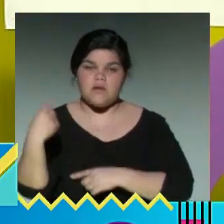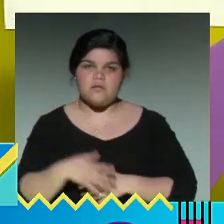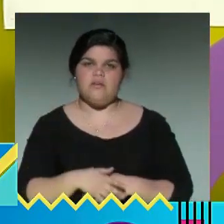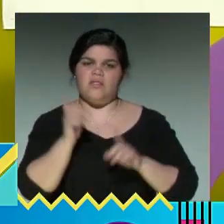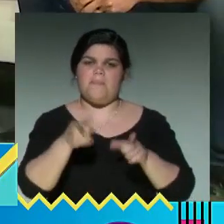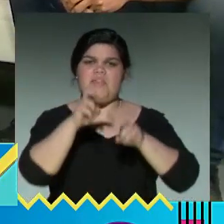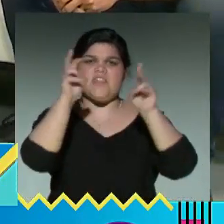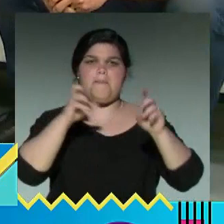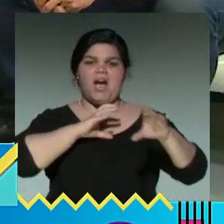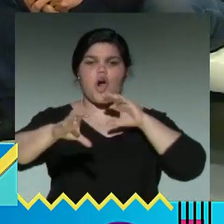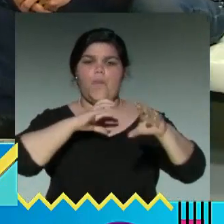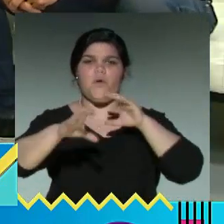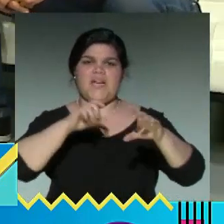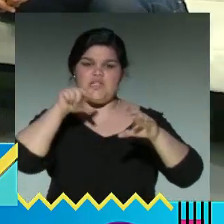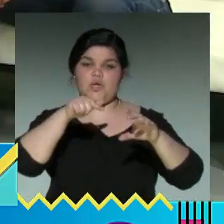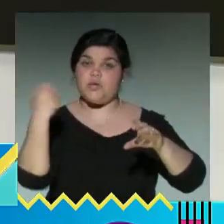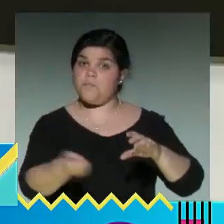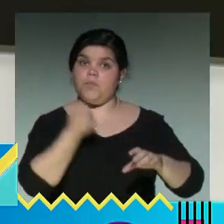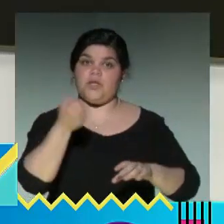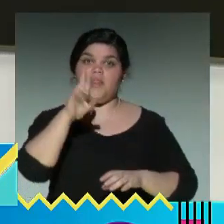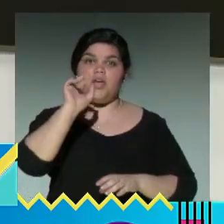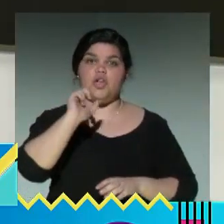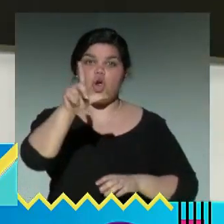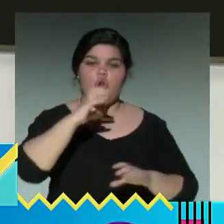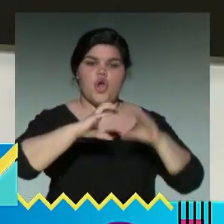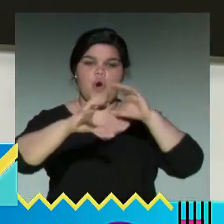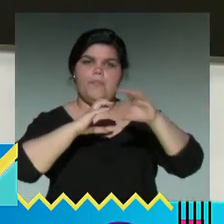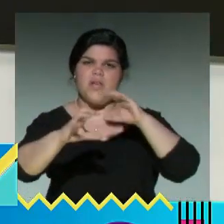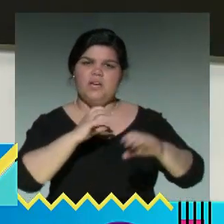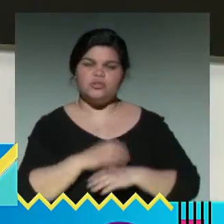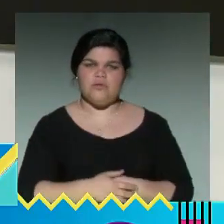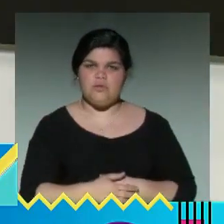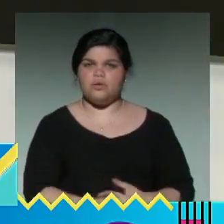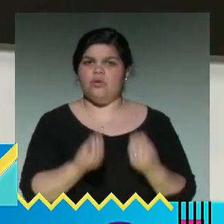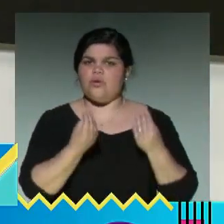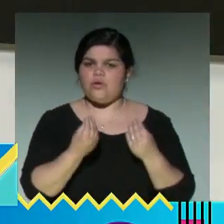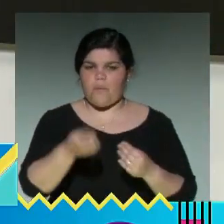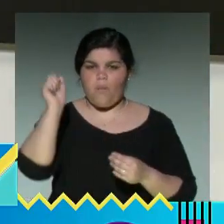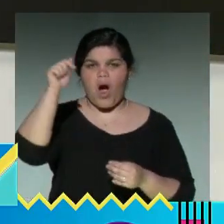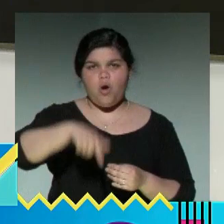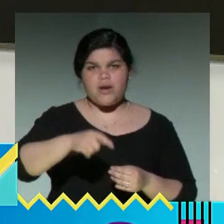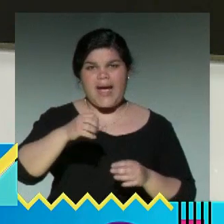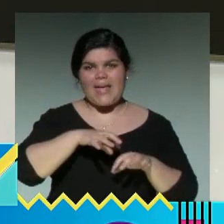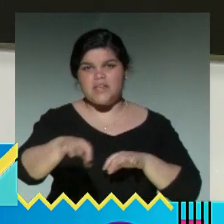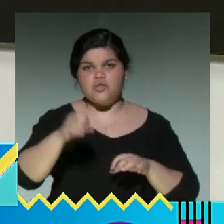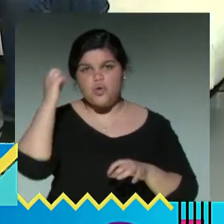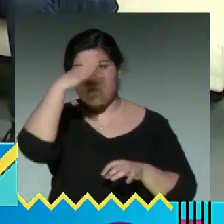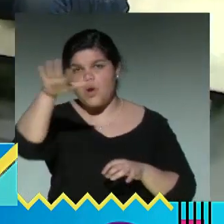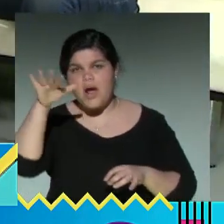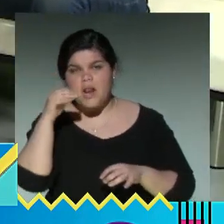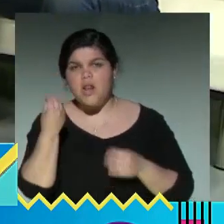otra disciplina también jugando ahí. ¿Cómo la evalúan la comunicación hoy dentro de la extensión rural? Bueno,